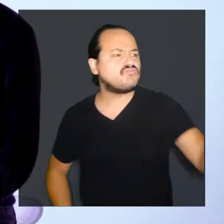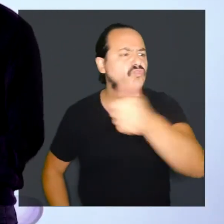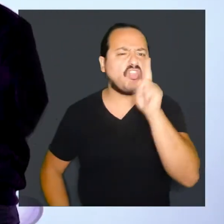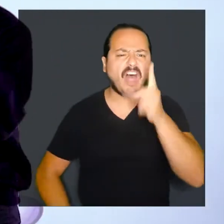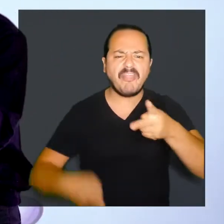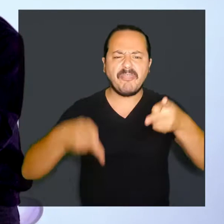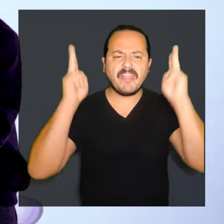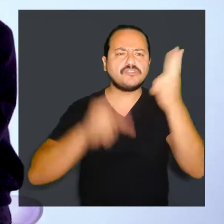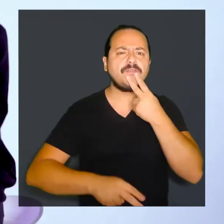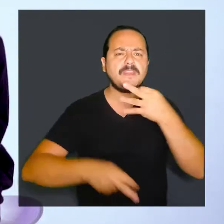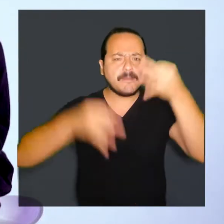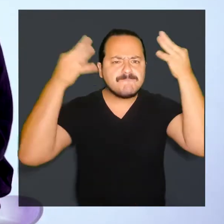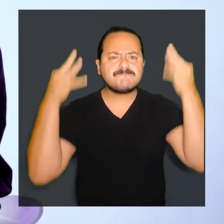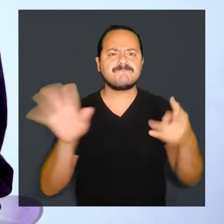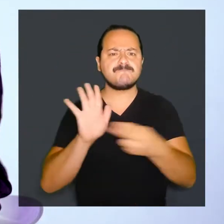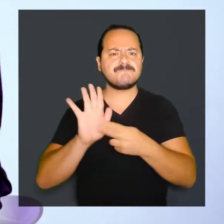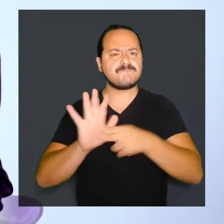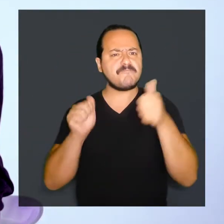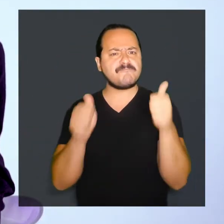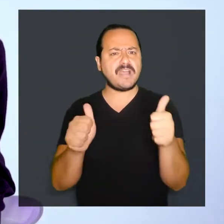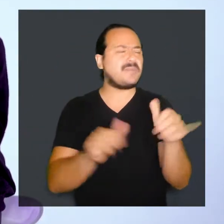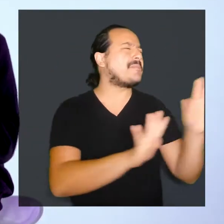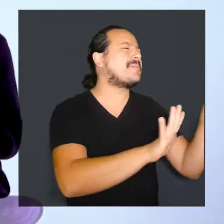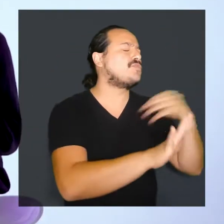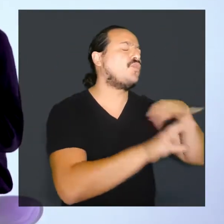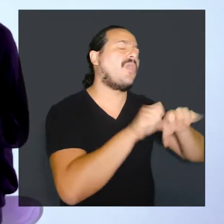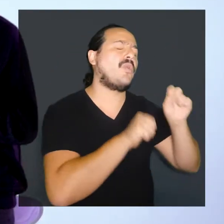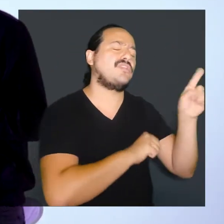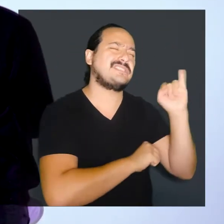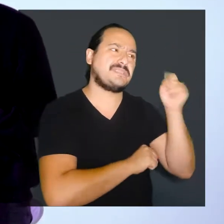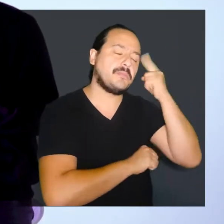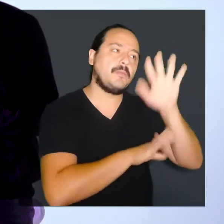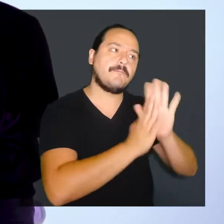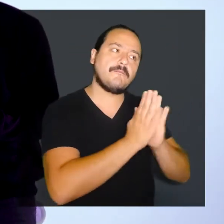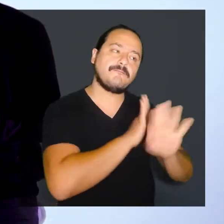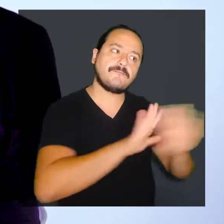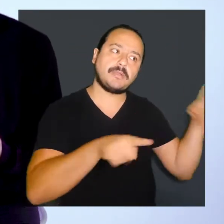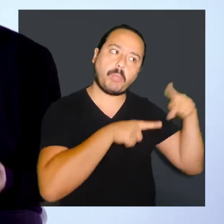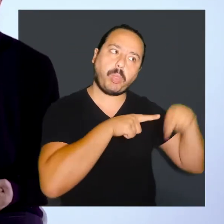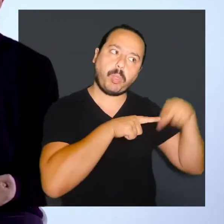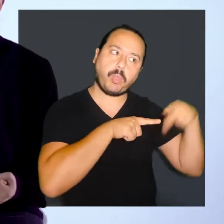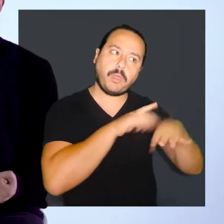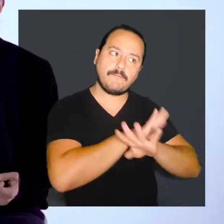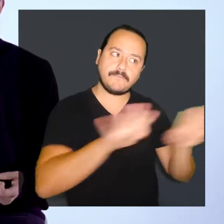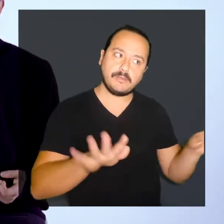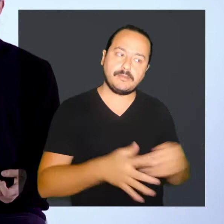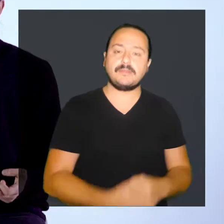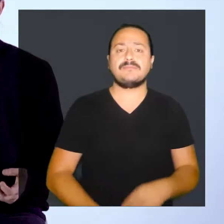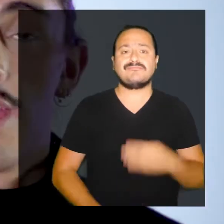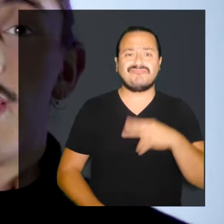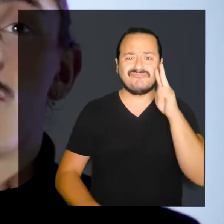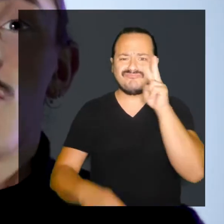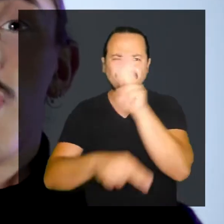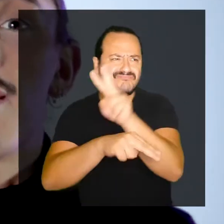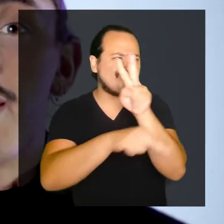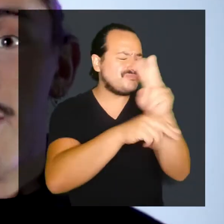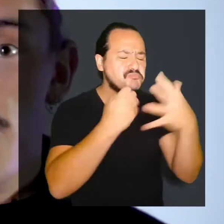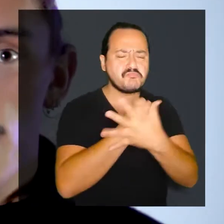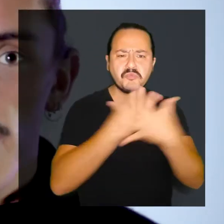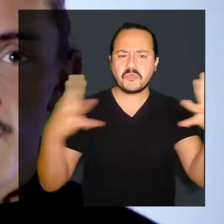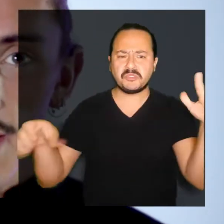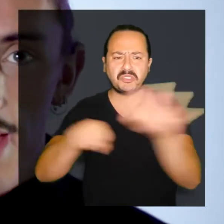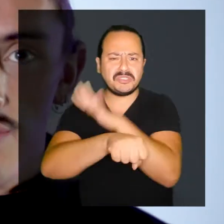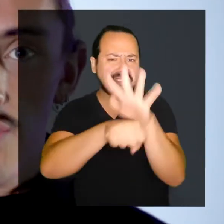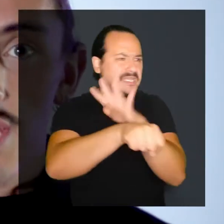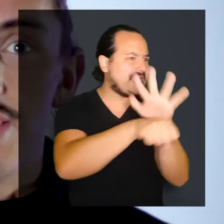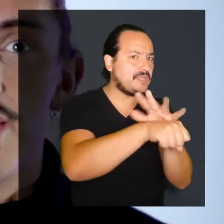injusticias! ¡Merecemos una vida más justa! Ya, mira, estoy de acuerdo contigo, pero por favor, ¿puedes dejar de interrumpirme, Héctor? Es que tuve un exceso